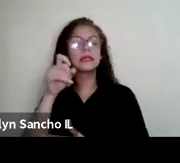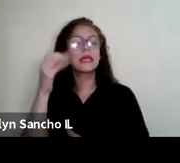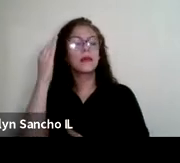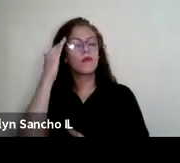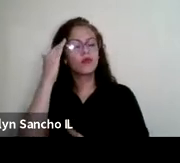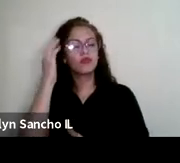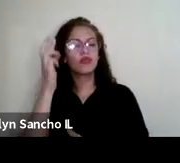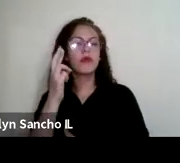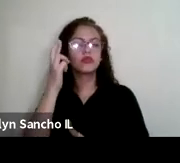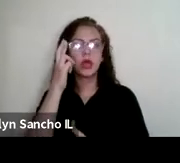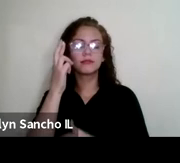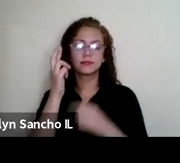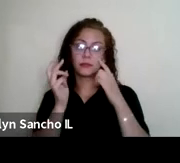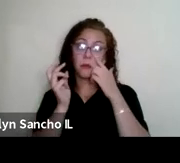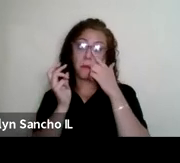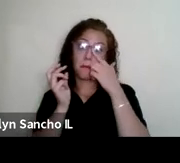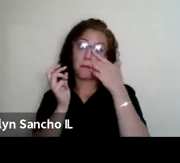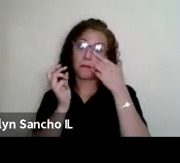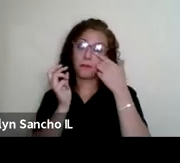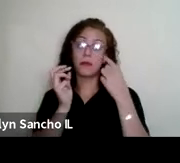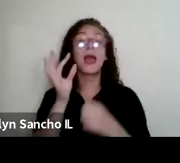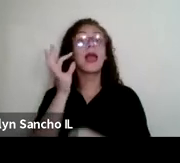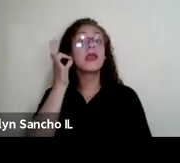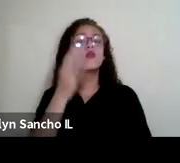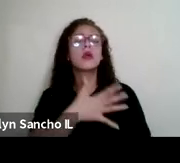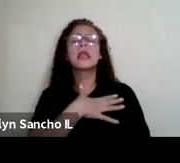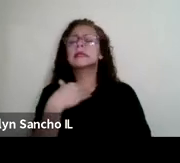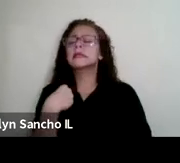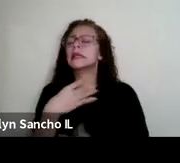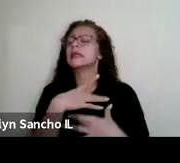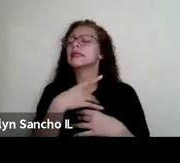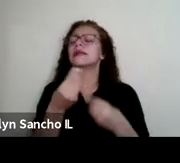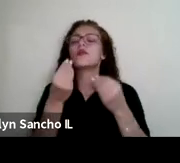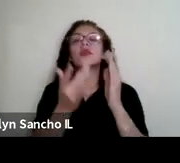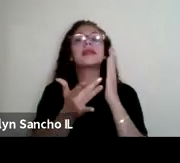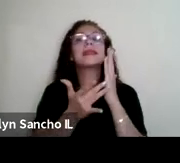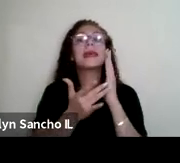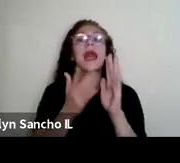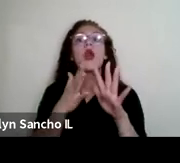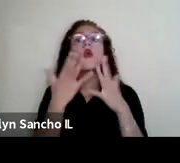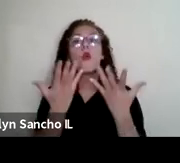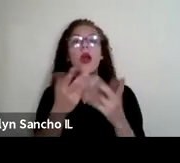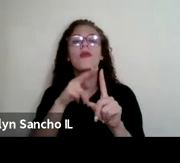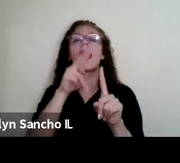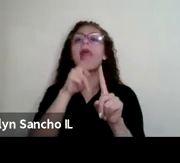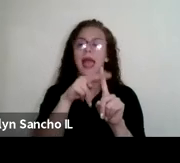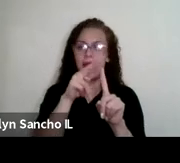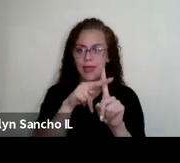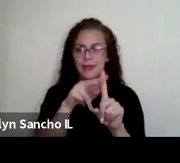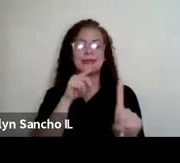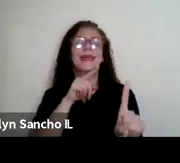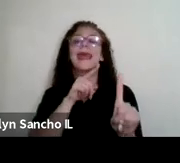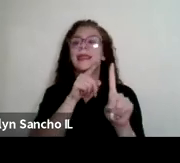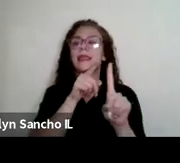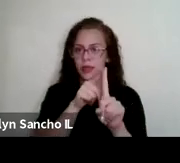reflexionar es que a las chicas les interesan muchísimo las tecnologías cuando están aplicadas